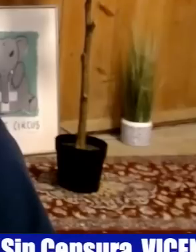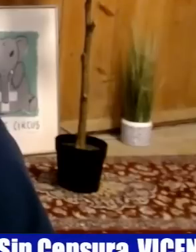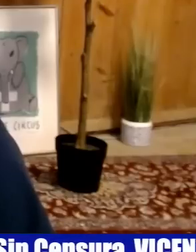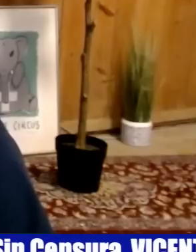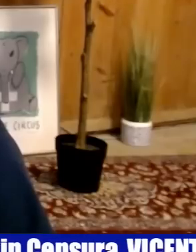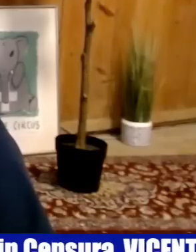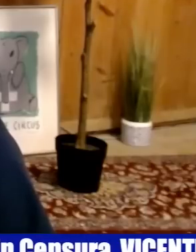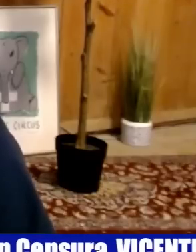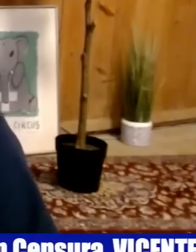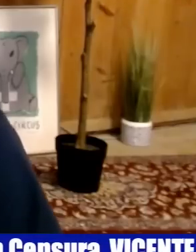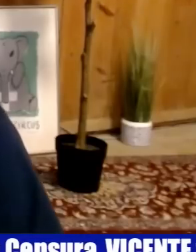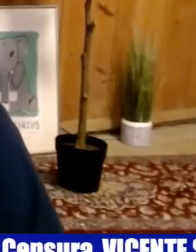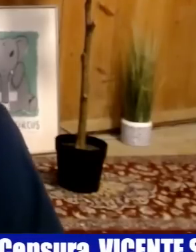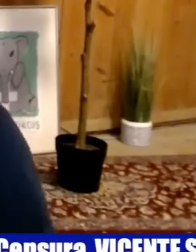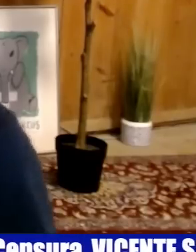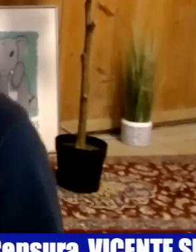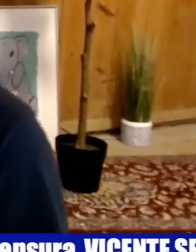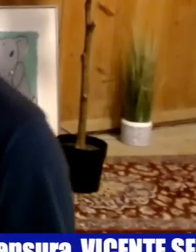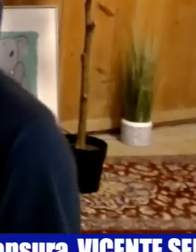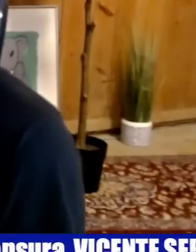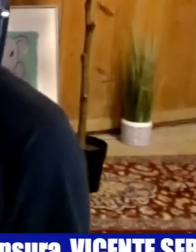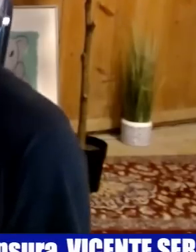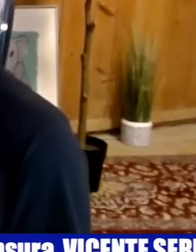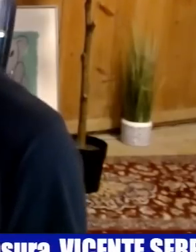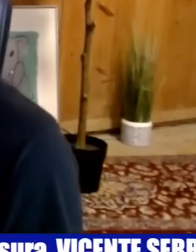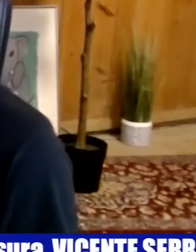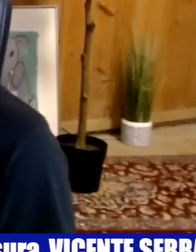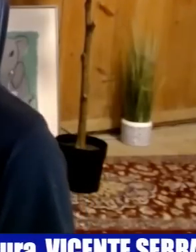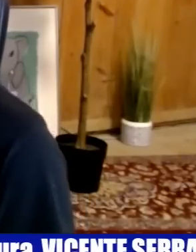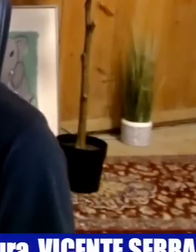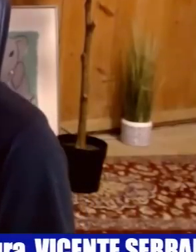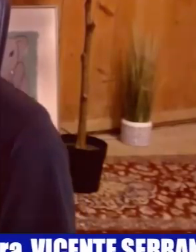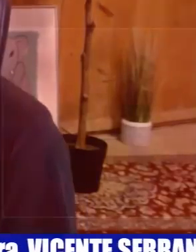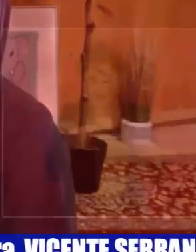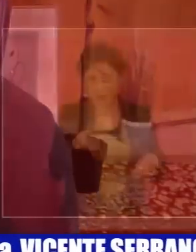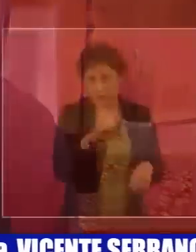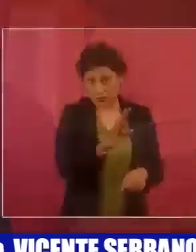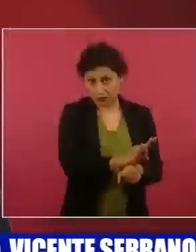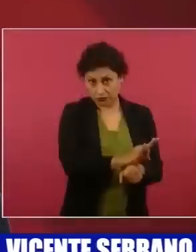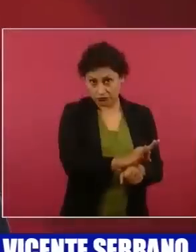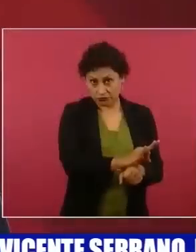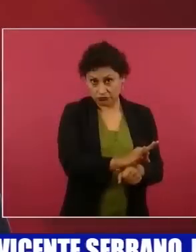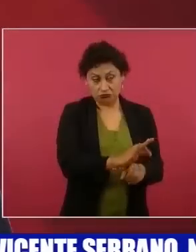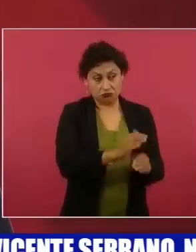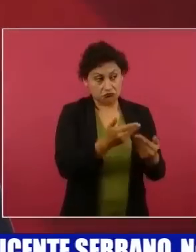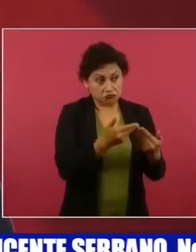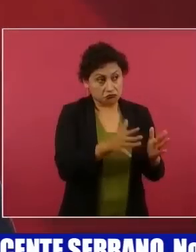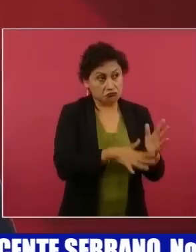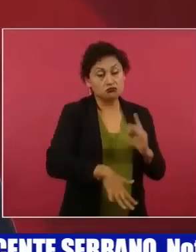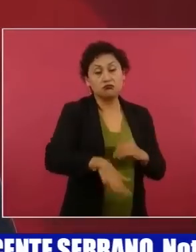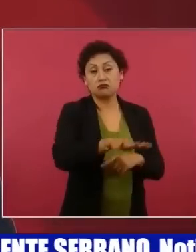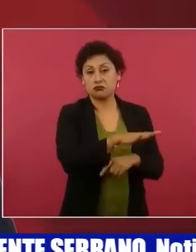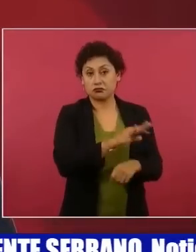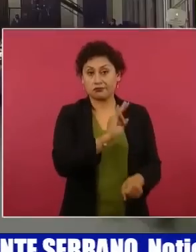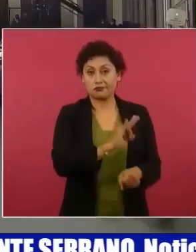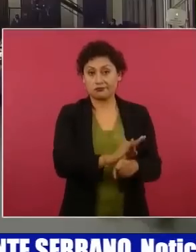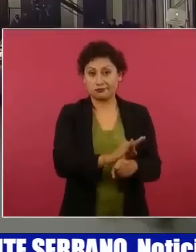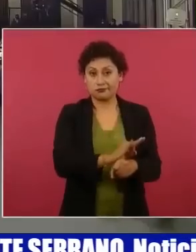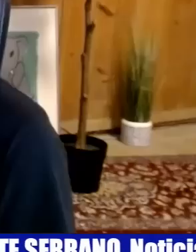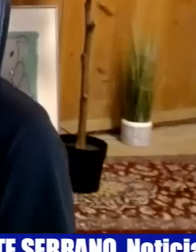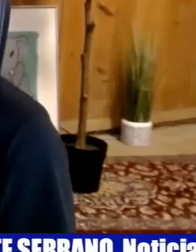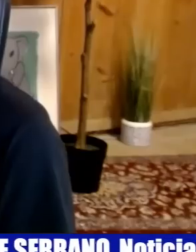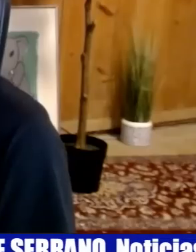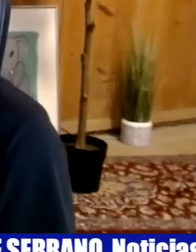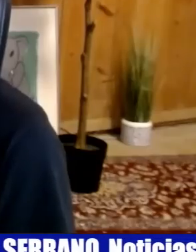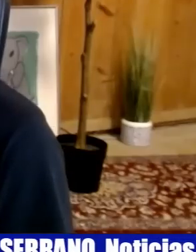abiertamente, querido Jorge, querido Enrique, le dice que sí cambió de opinión y que no. Es más, ¿qué les parece si vemos y escuchamos este momento interesantísimo